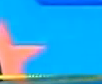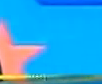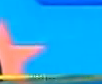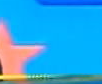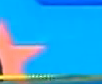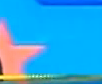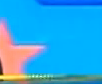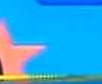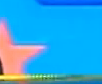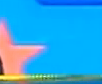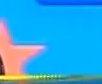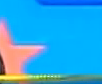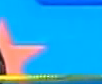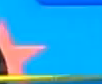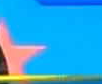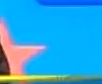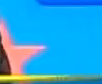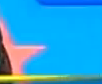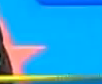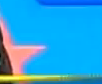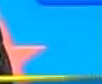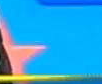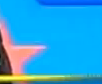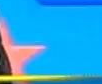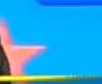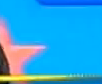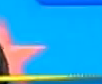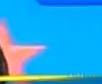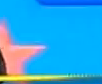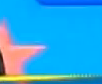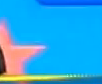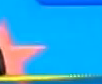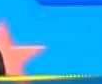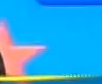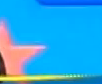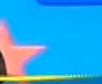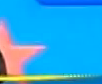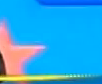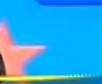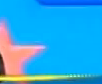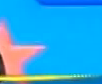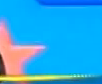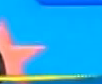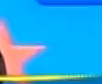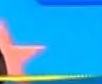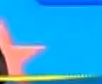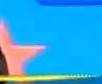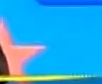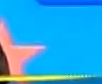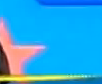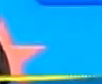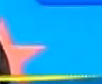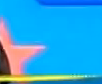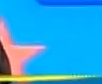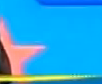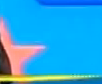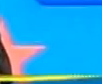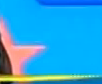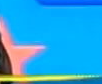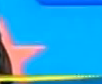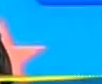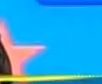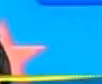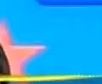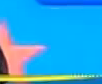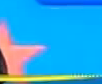orgullo dejarlos a ustedes diputadas y a ustedes diputados con la palabra de nuestro presidente Maduro